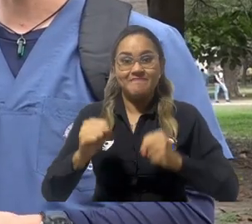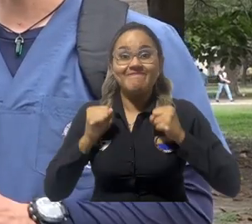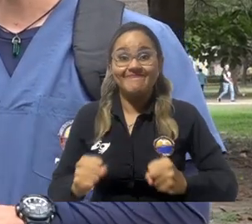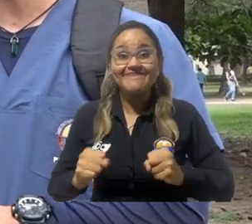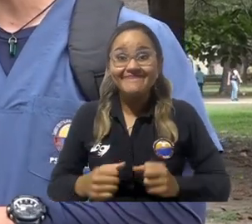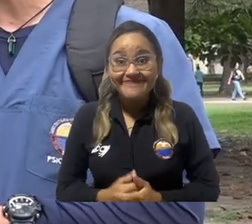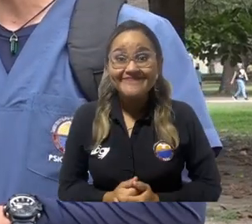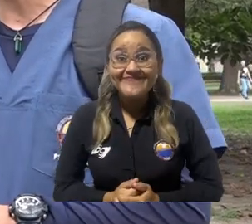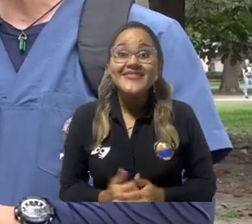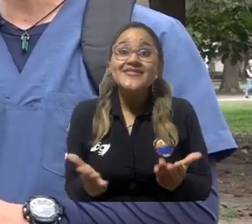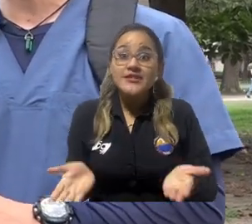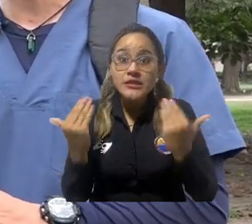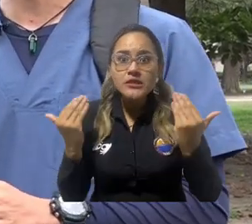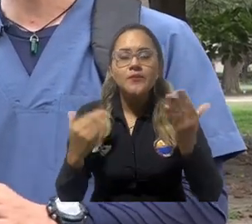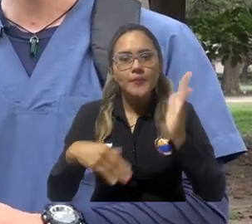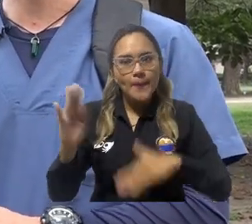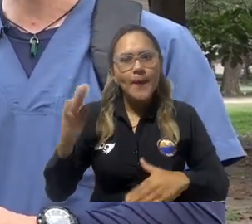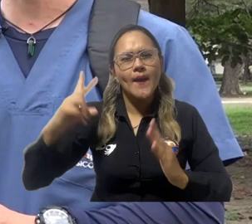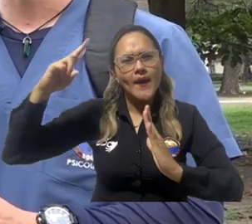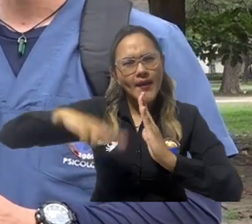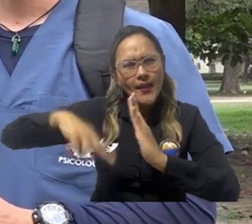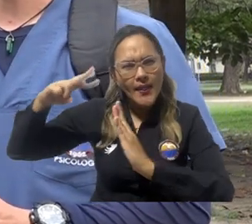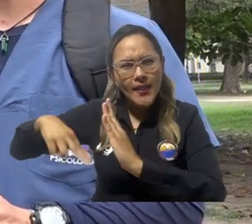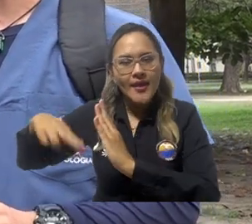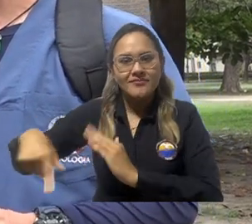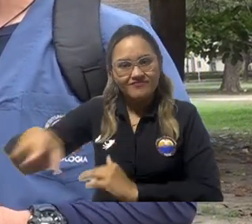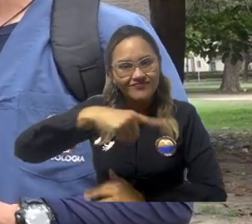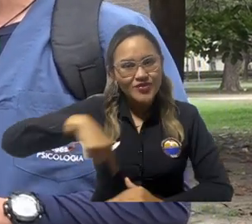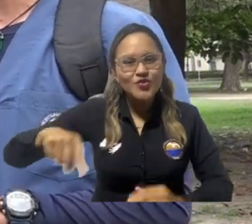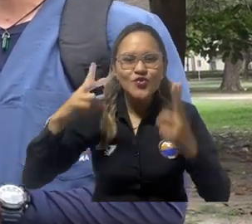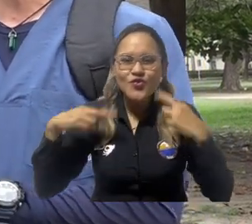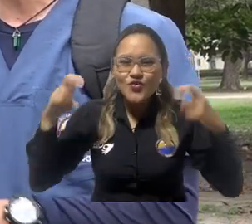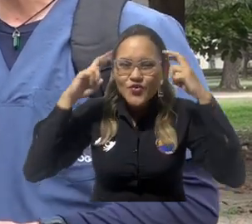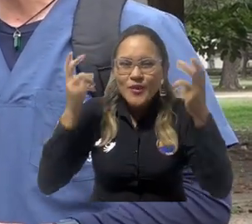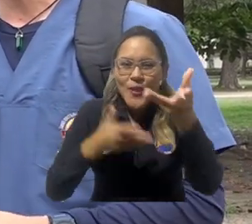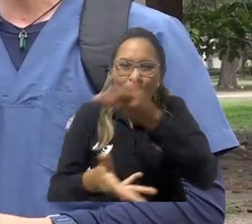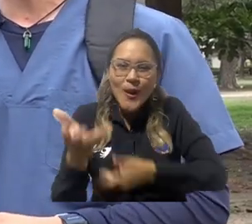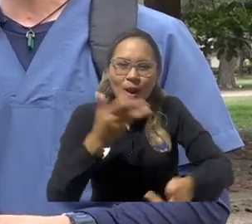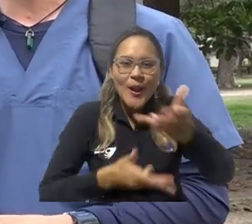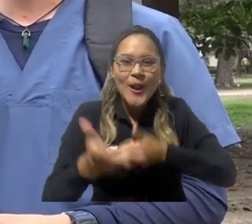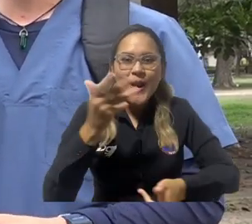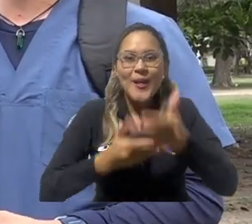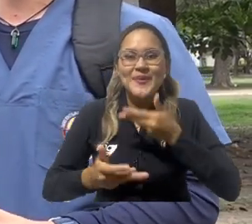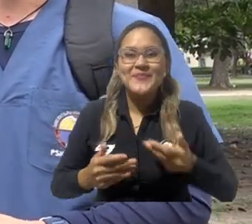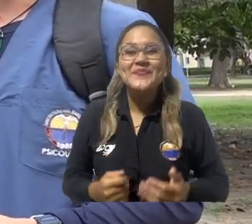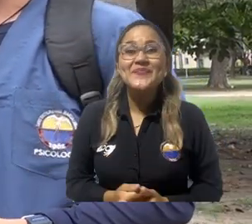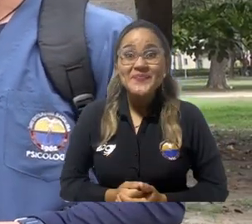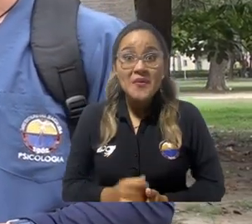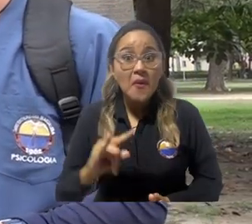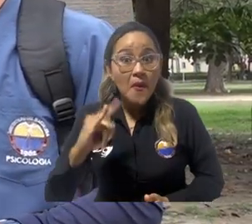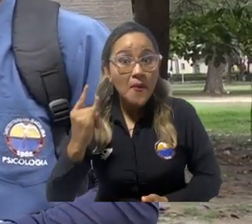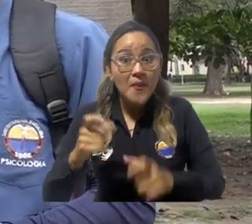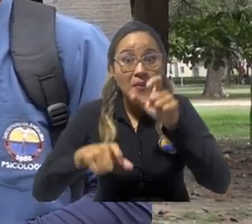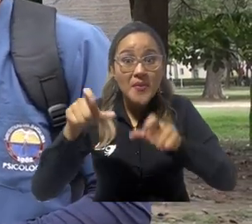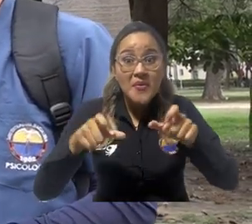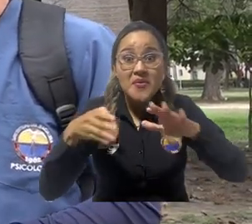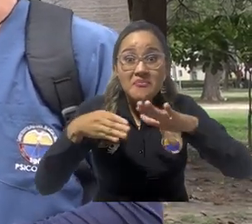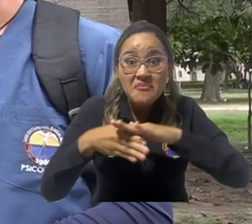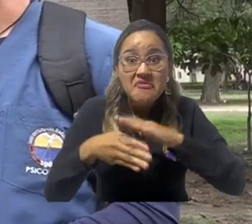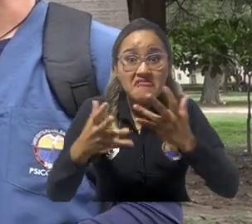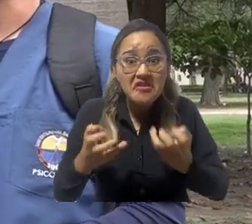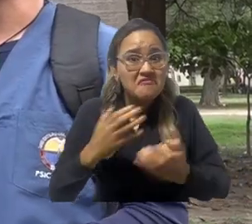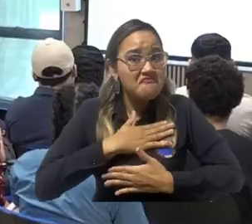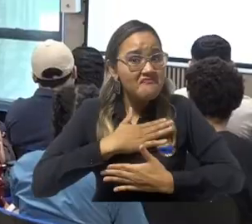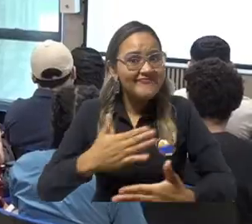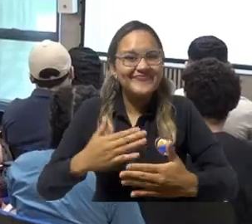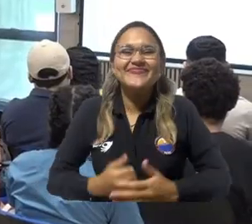porque estos libros los traen las personas que estudiamos aquí y compartimos entonces el conocimiento de esta manera, dejando aquí para cualquiera que quiera ingresar, pues